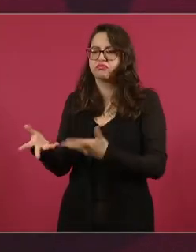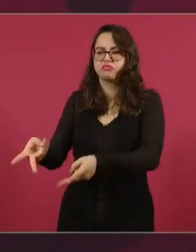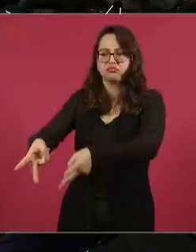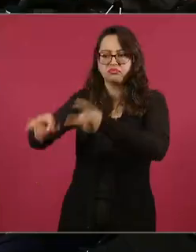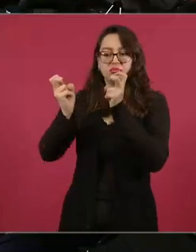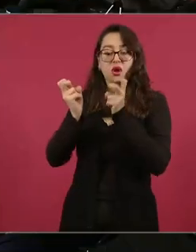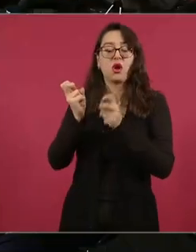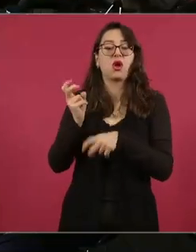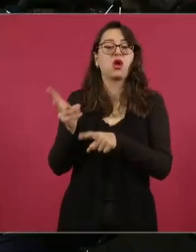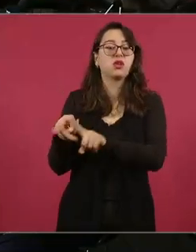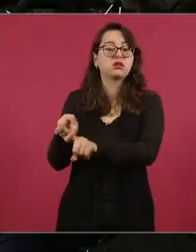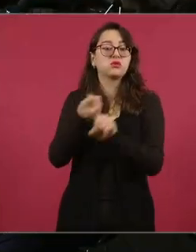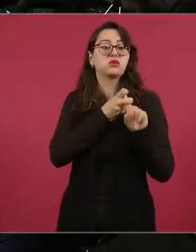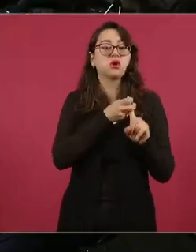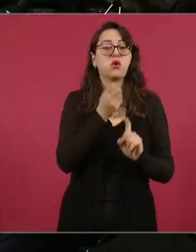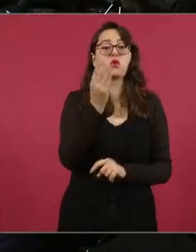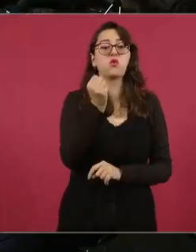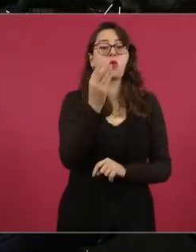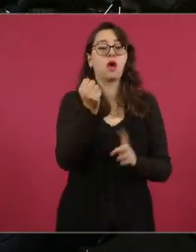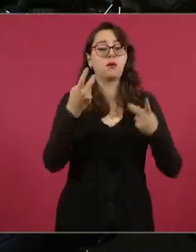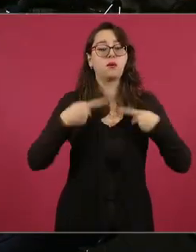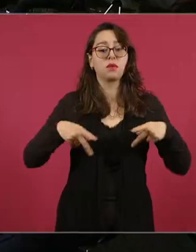Yo creo que... ¿Tienes información?